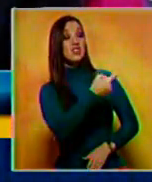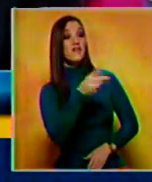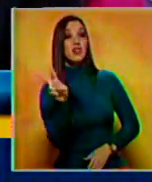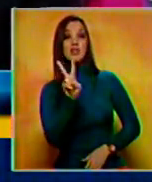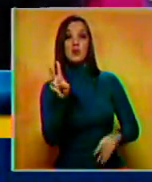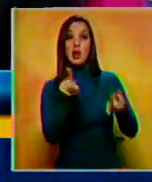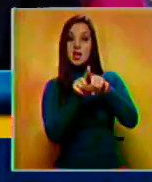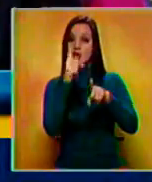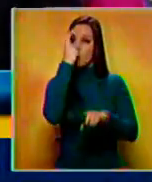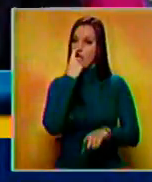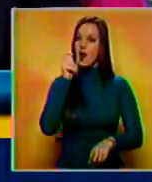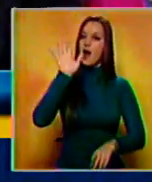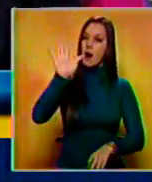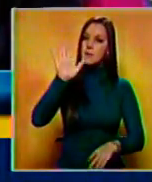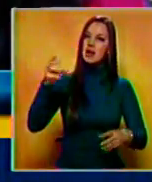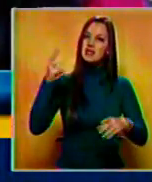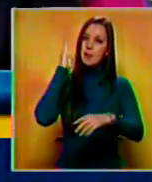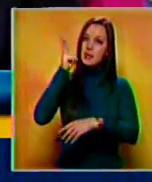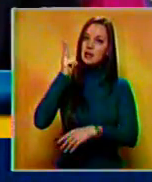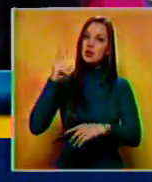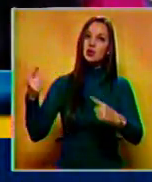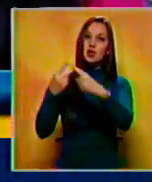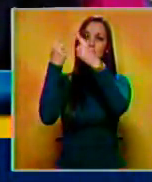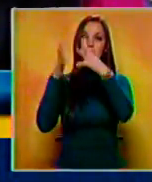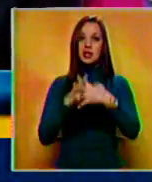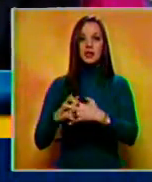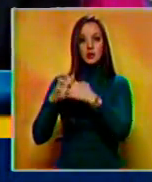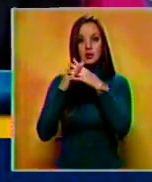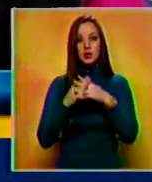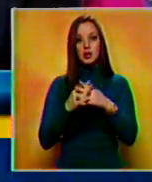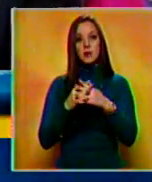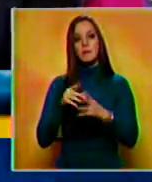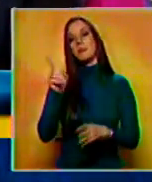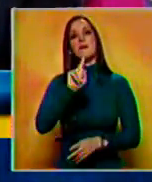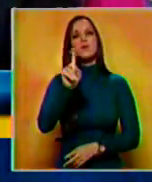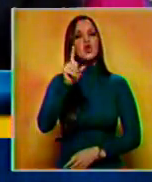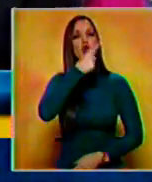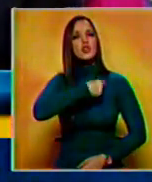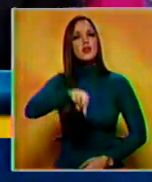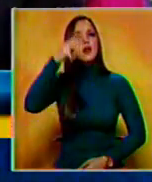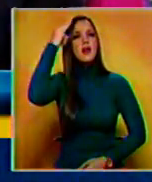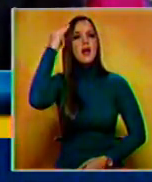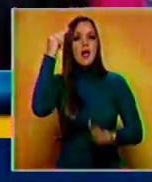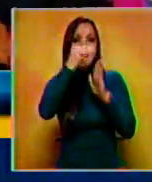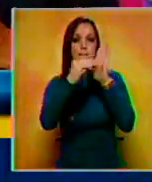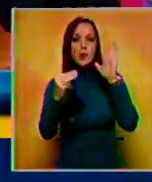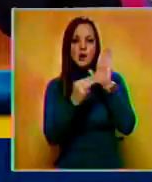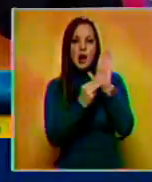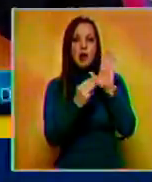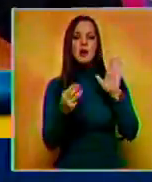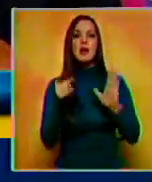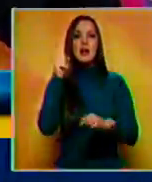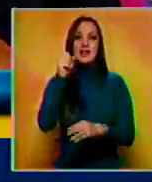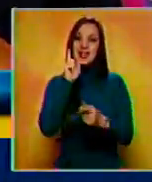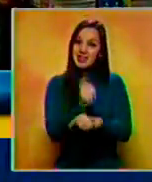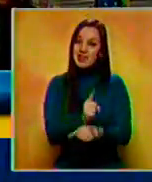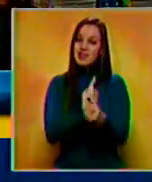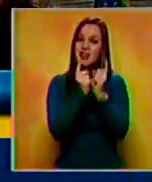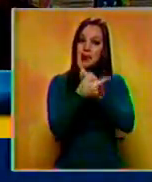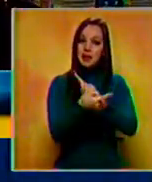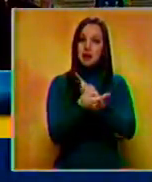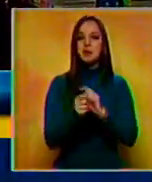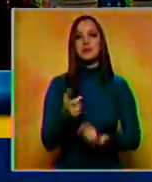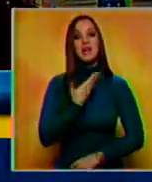para Estados Unidos. Es inmoral ese decreto ejecutivo y debe ser derogado, presidente Obama. El primer